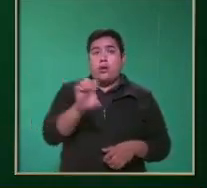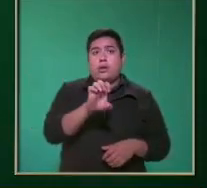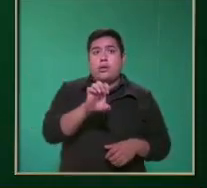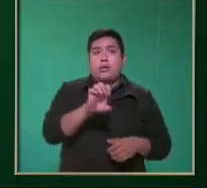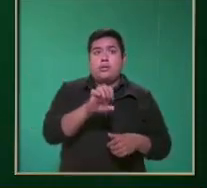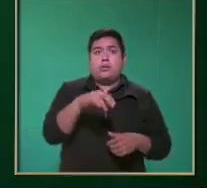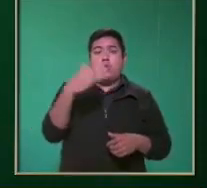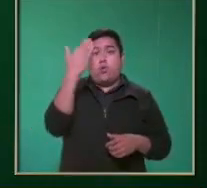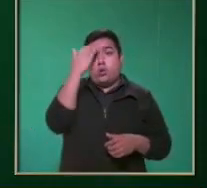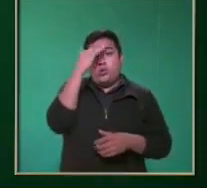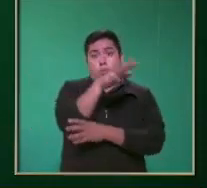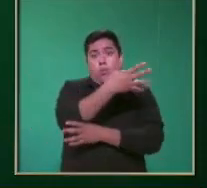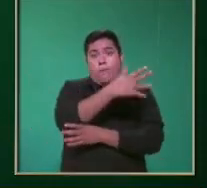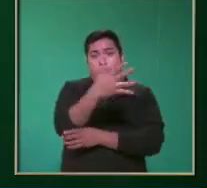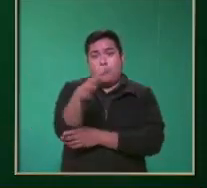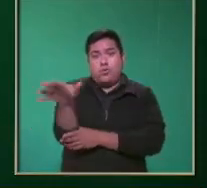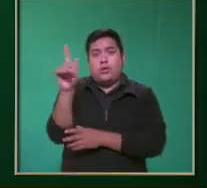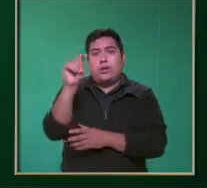bosque templado.